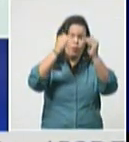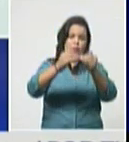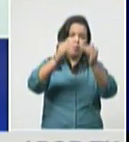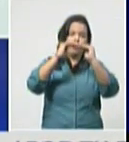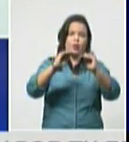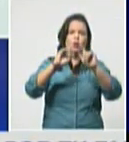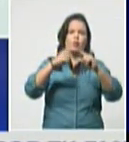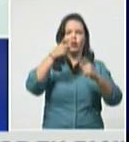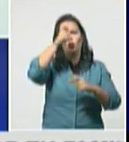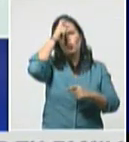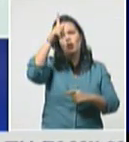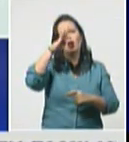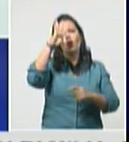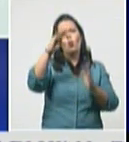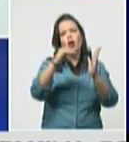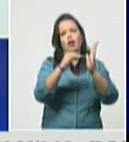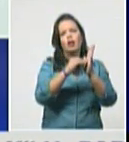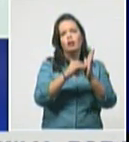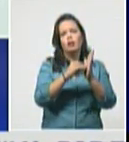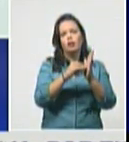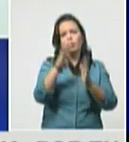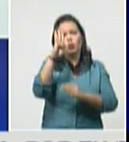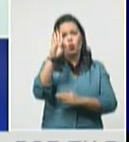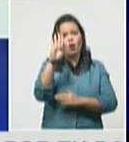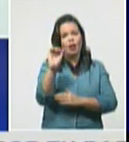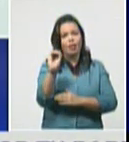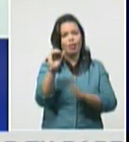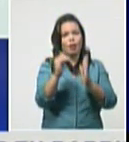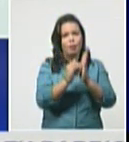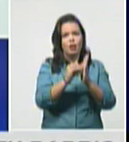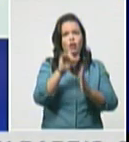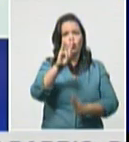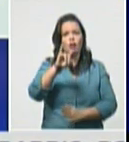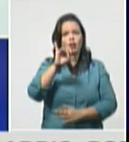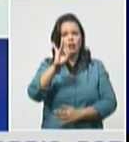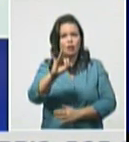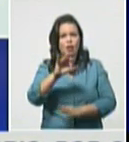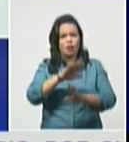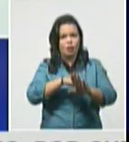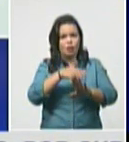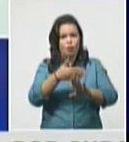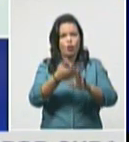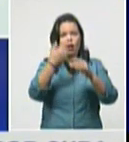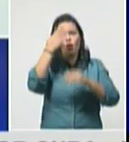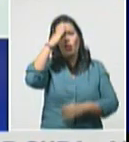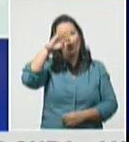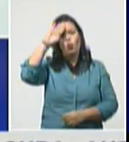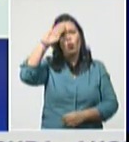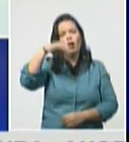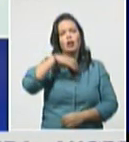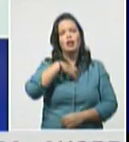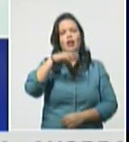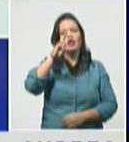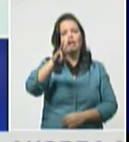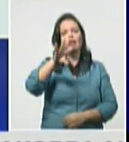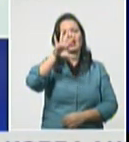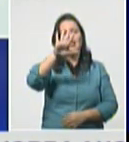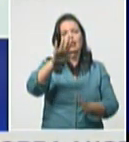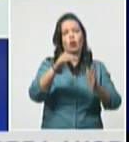40.097, nos insertamos nosotros con 35.000, miren el dato acá abajo un poco más